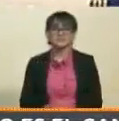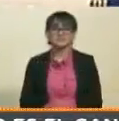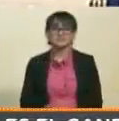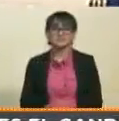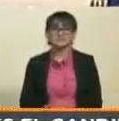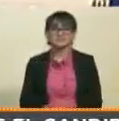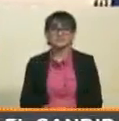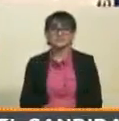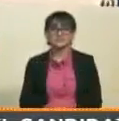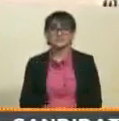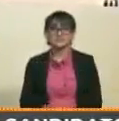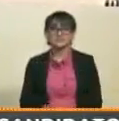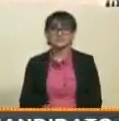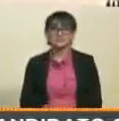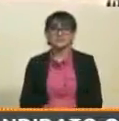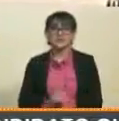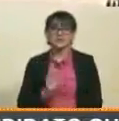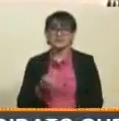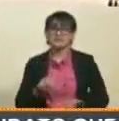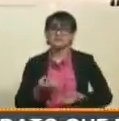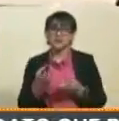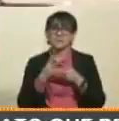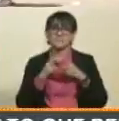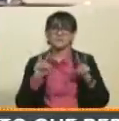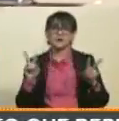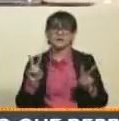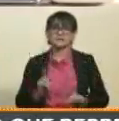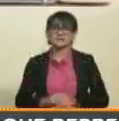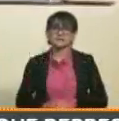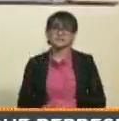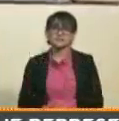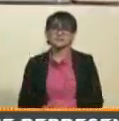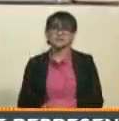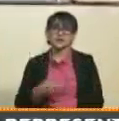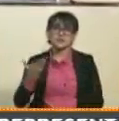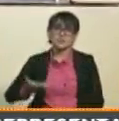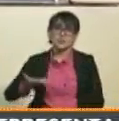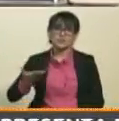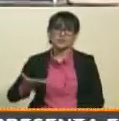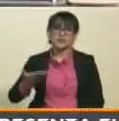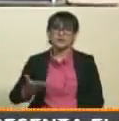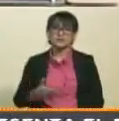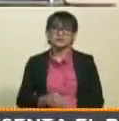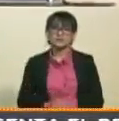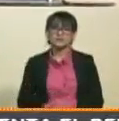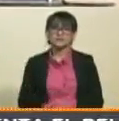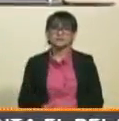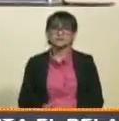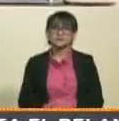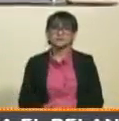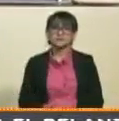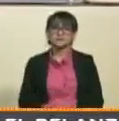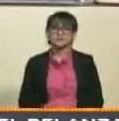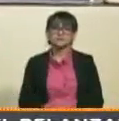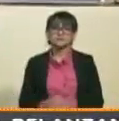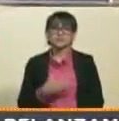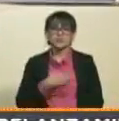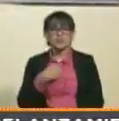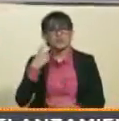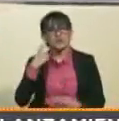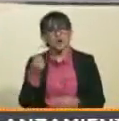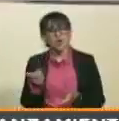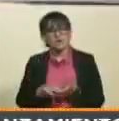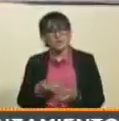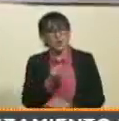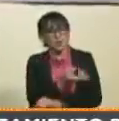Tenemos que consolidar también la paz, muy importante. No podemos dejar que vuelvan las